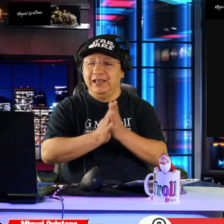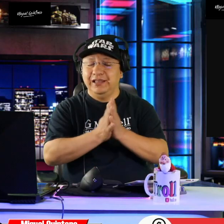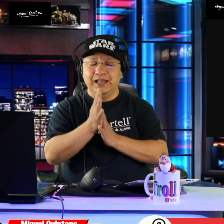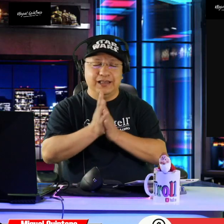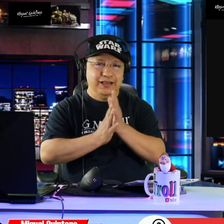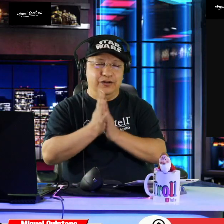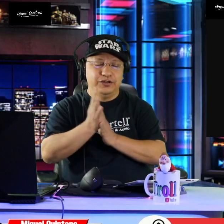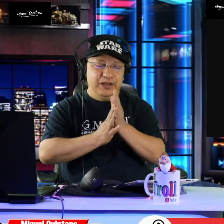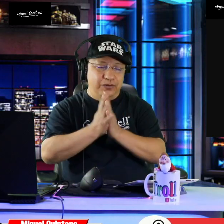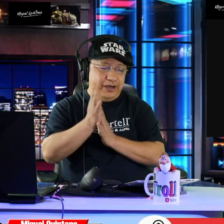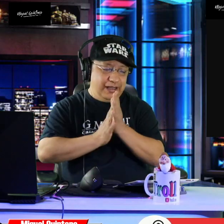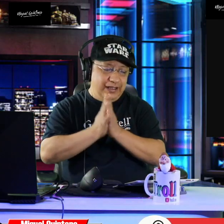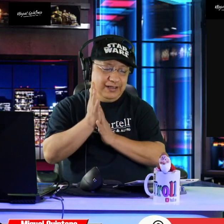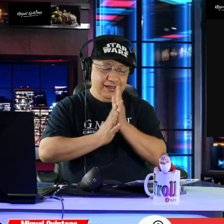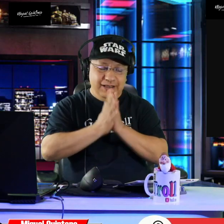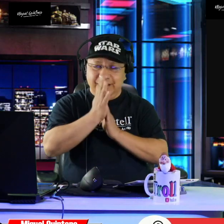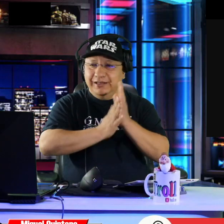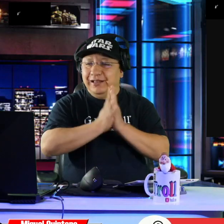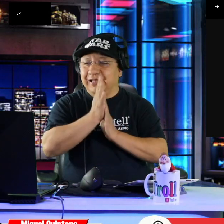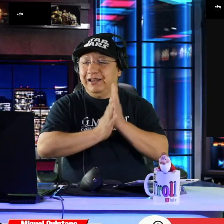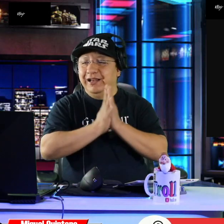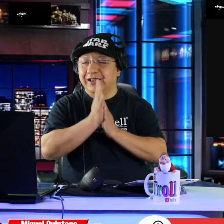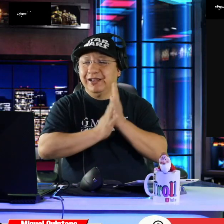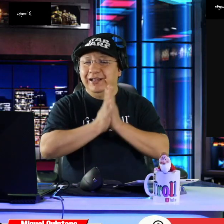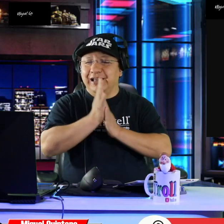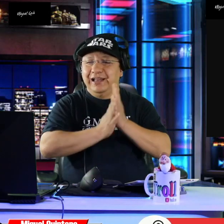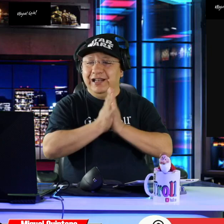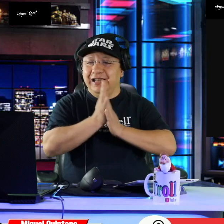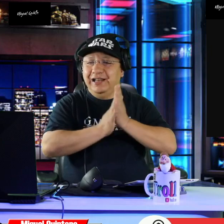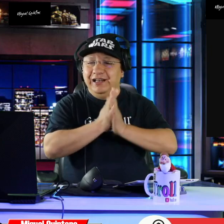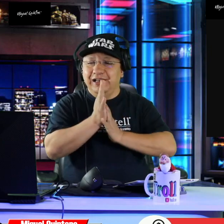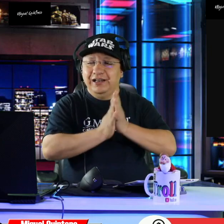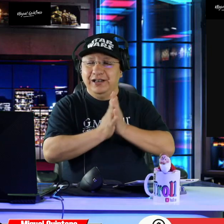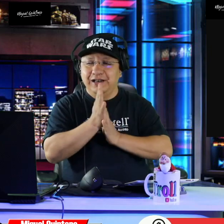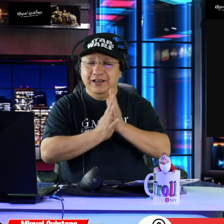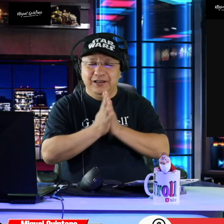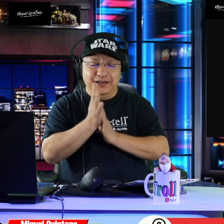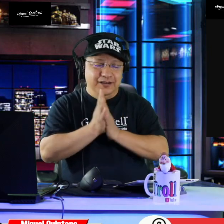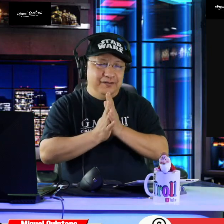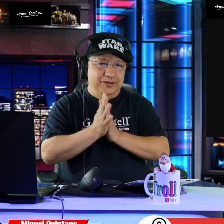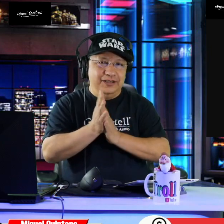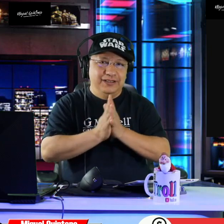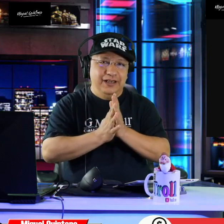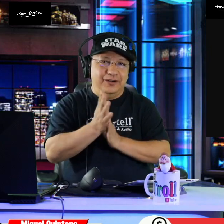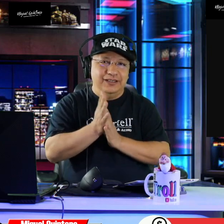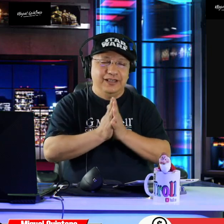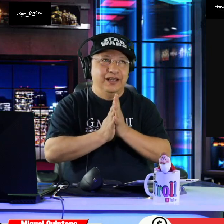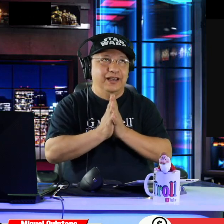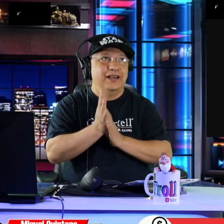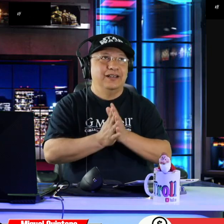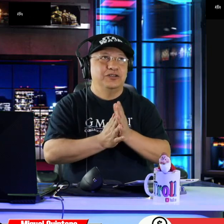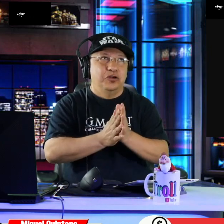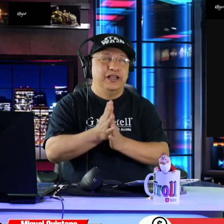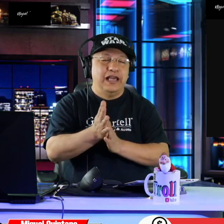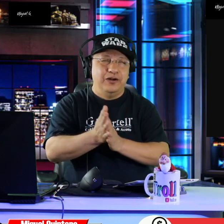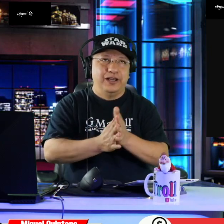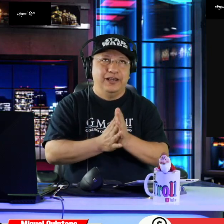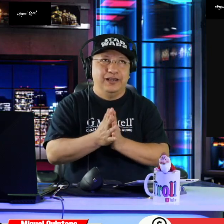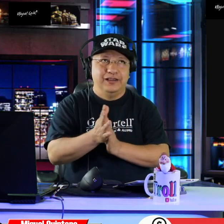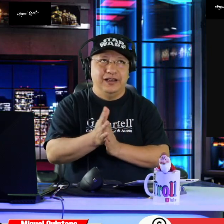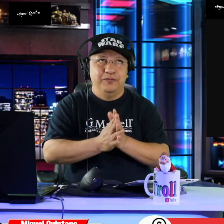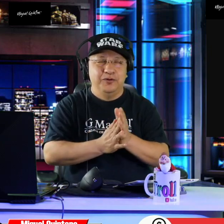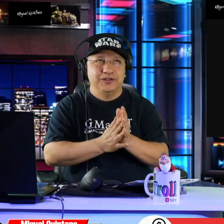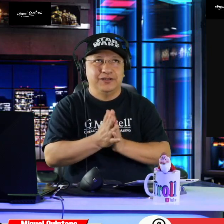Excelente día, tarde, noche, madrugada. En el noticiero este sonidero